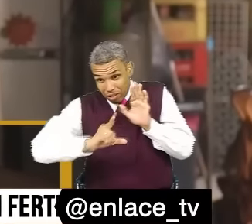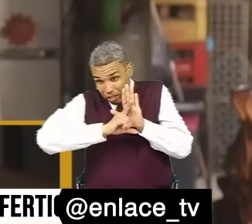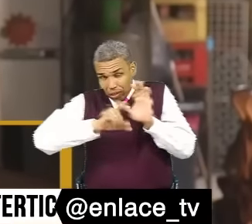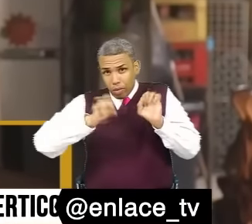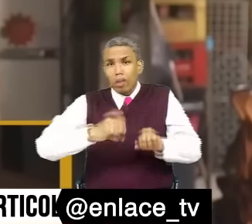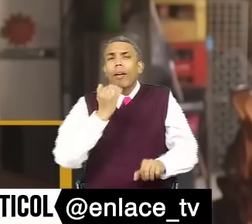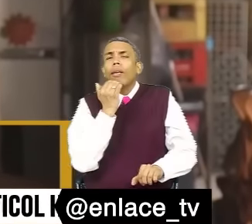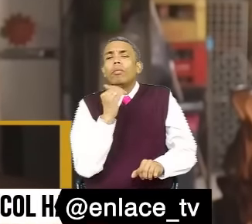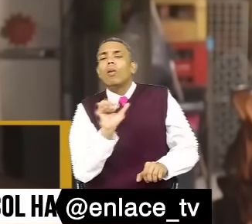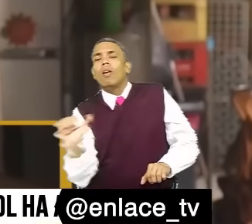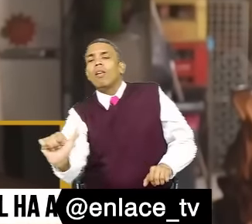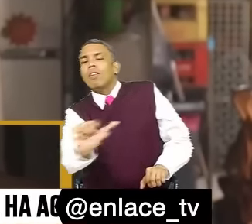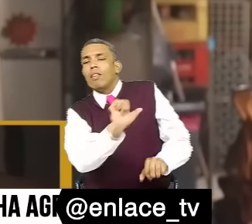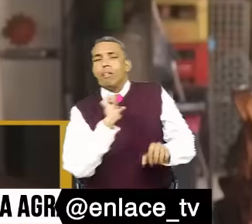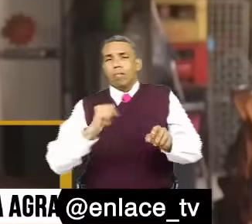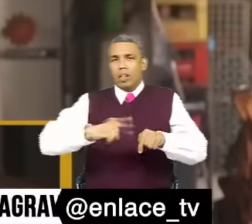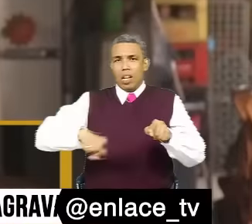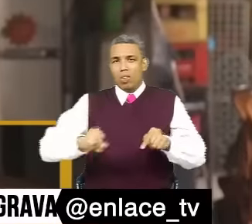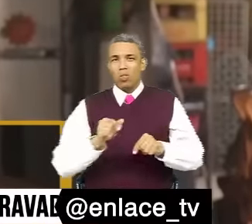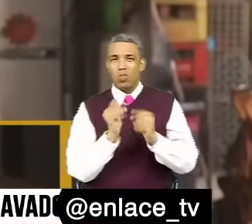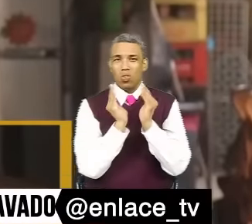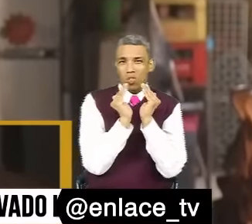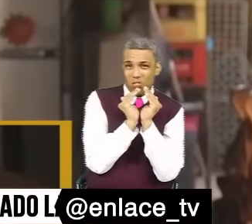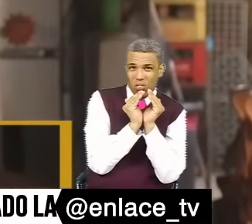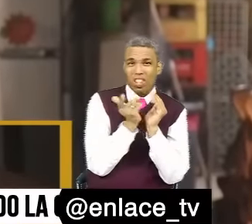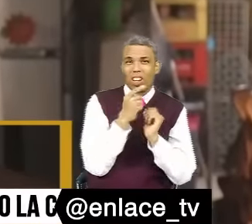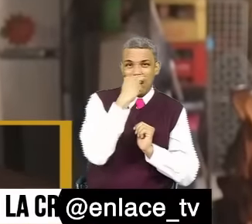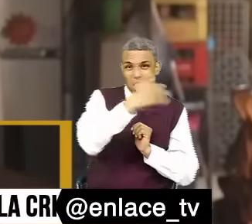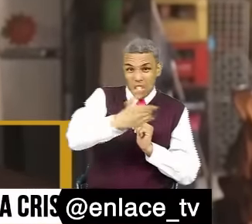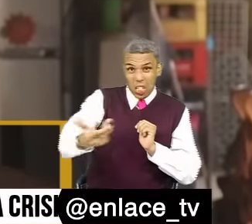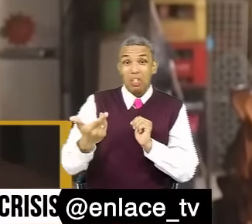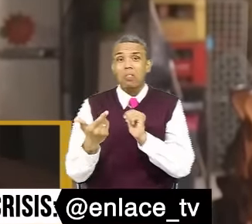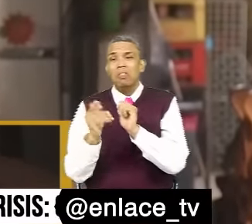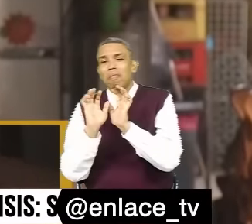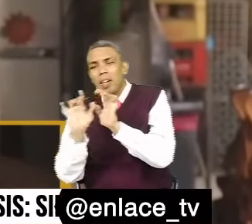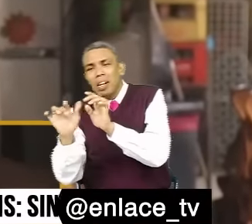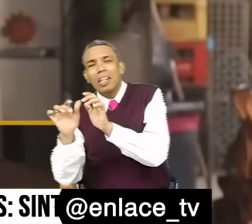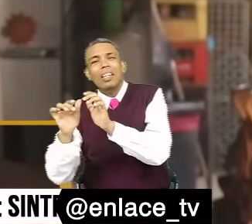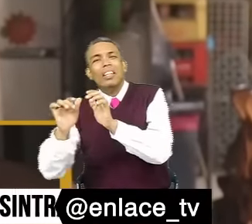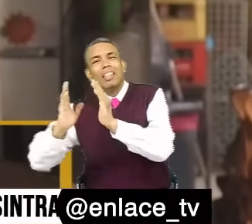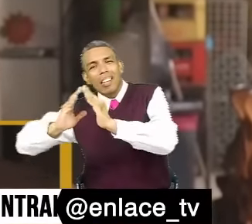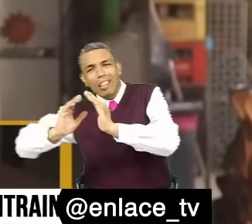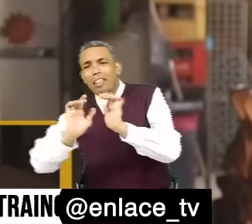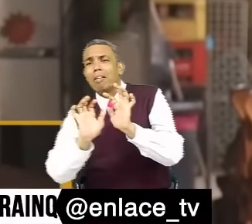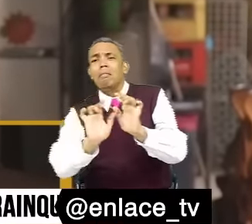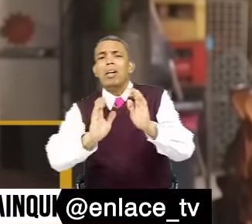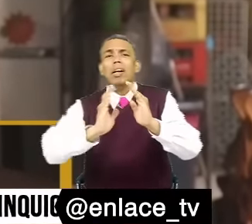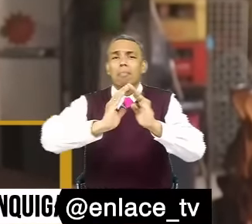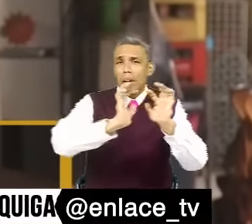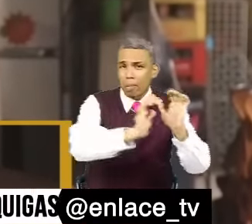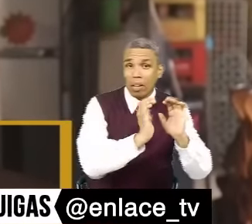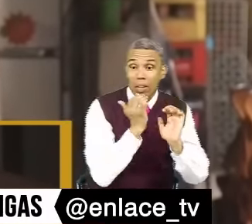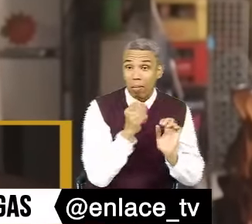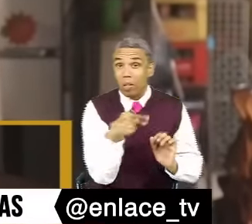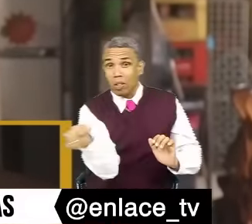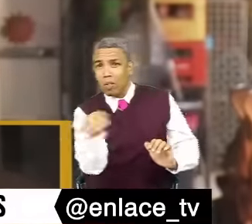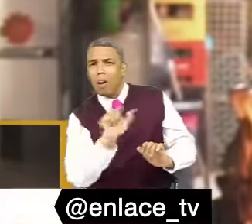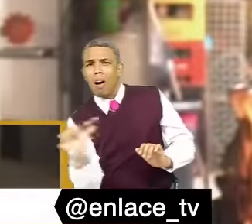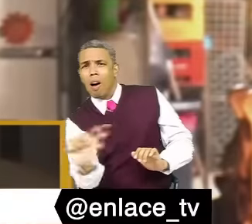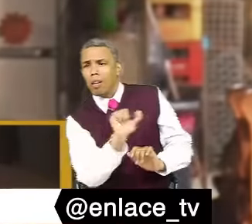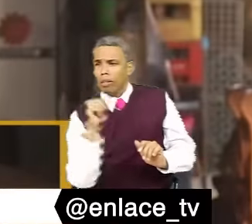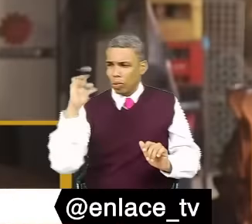enfermas en hogares de bienestar, usted va a hogares de bienestar y todas le dicen, yo tengo esto, yo tengo aquello, y eso me lo gané